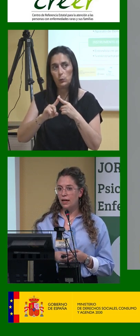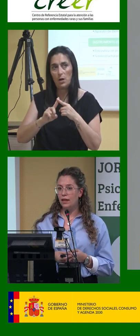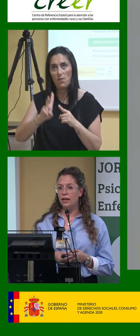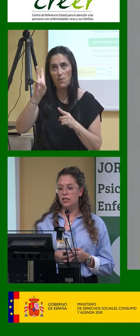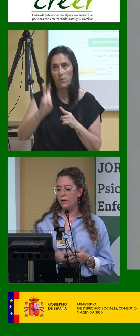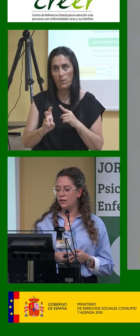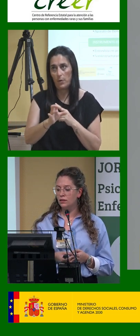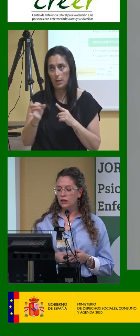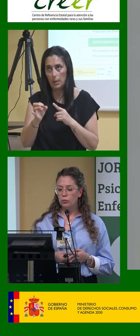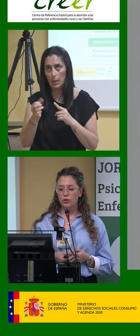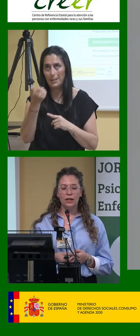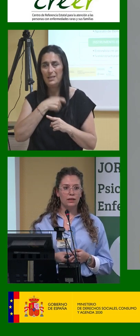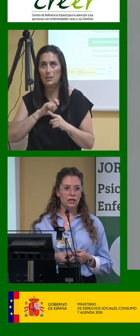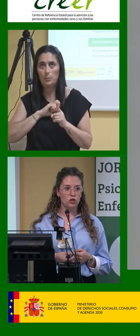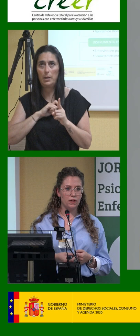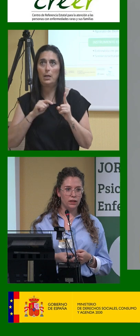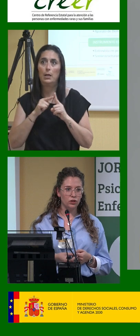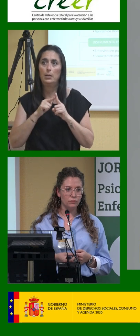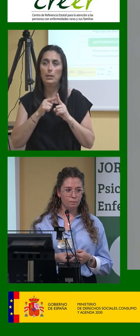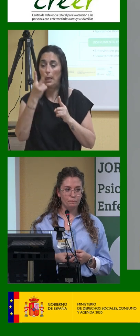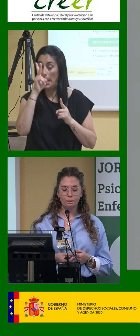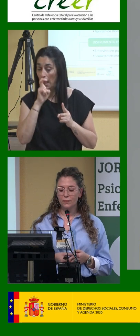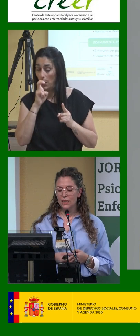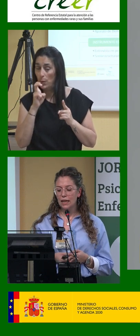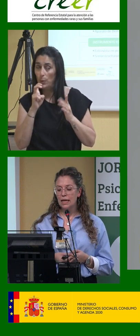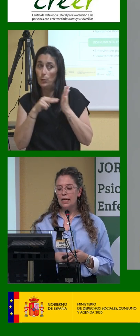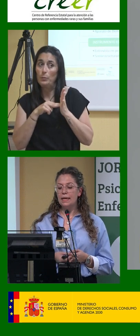y ampliada en España por Dieguez en el 2005.